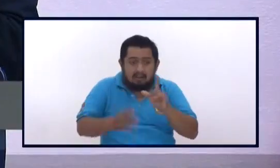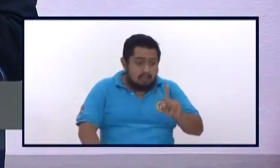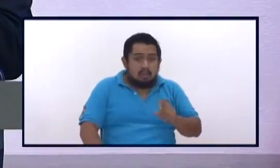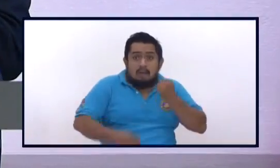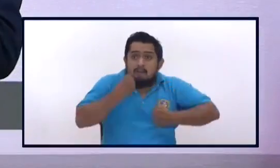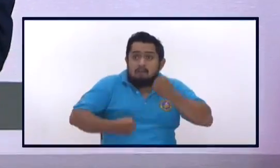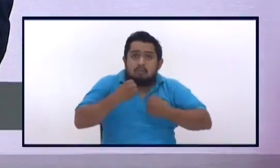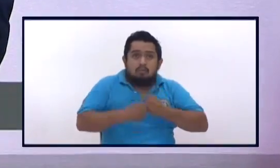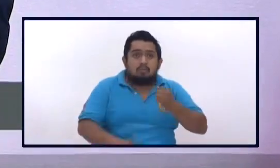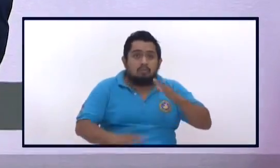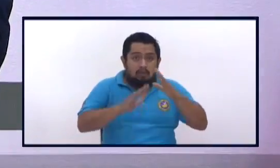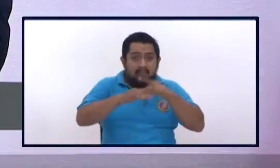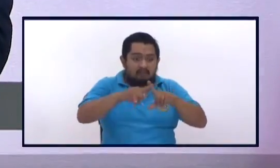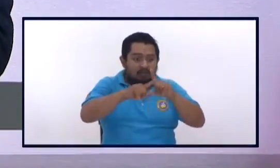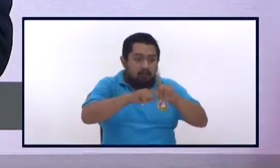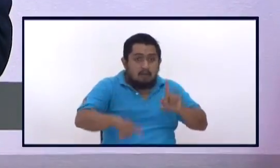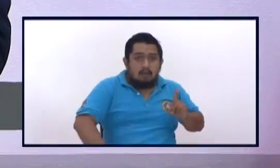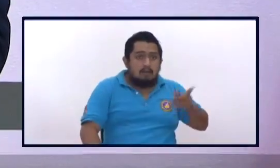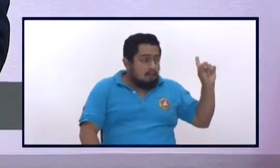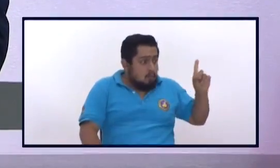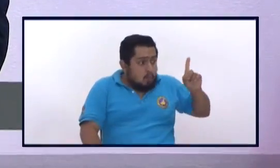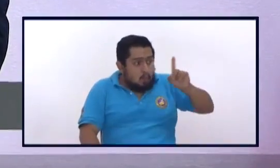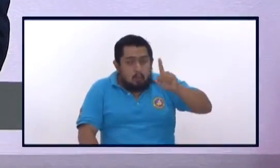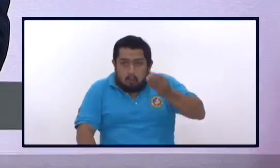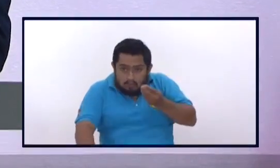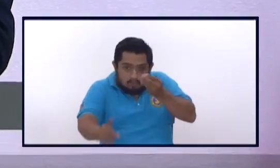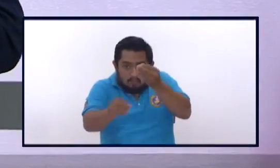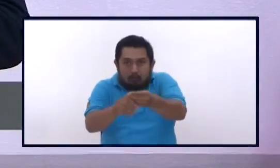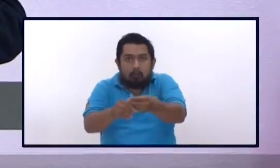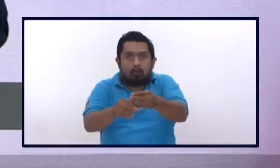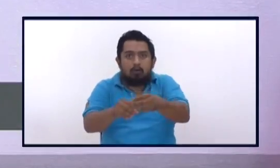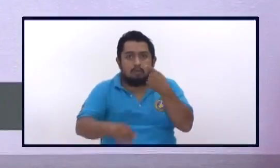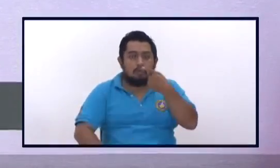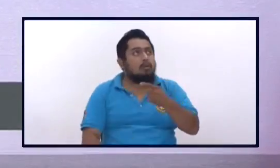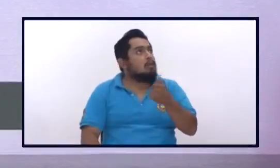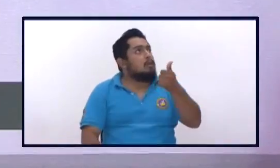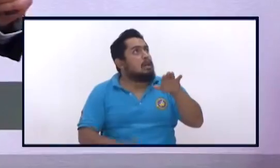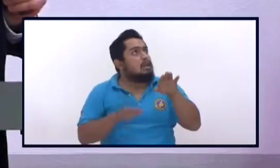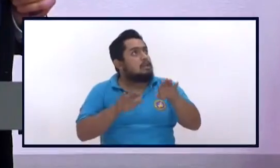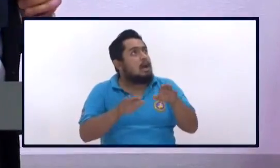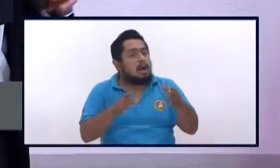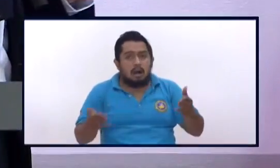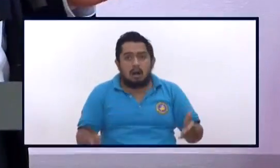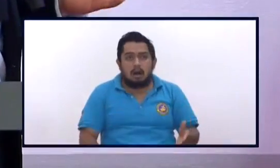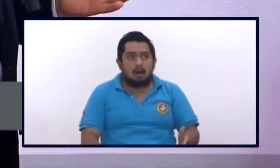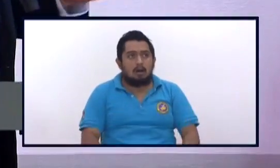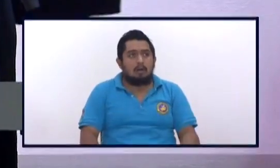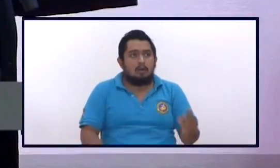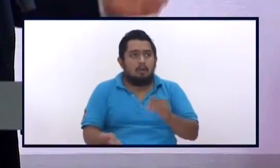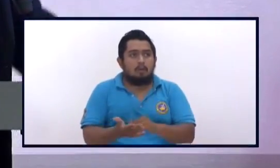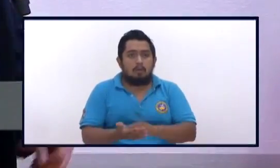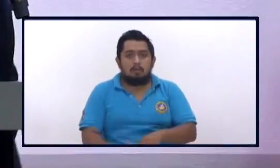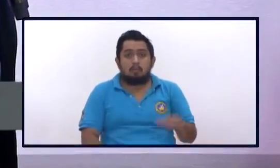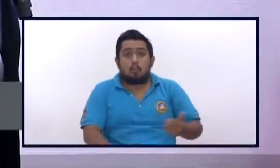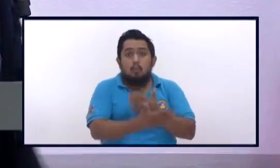corriendo a la iglesia a dejarme la llave y le dije señor santo voy a sacar la respuesta